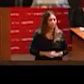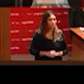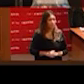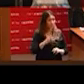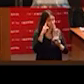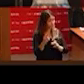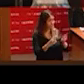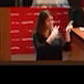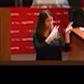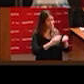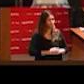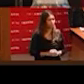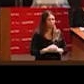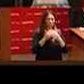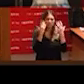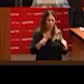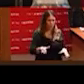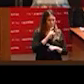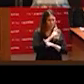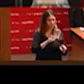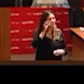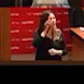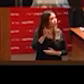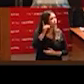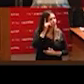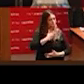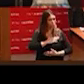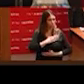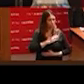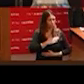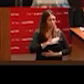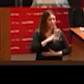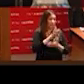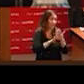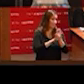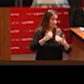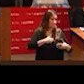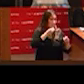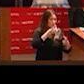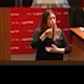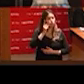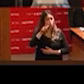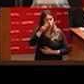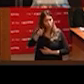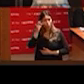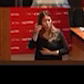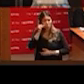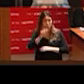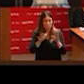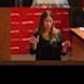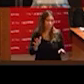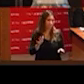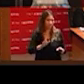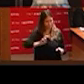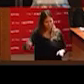podéis observar a pesar de ser la fundación síndrome de down y ya ya lo he comentado antes no solo trabajamos con personas con síndrome de